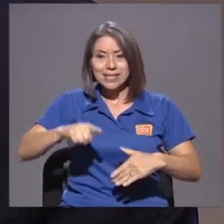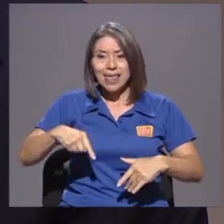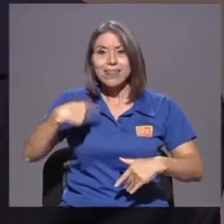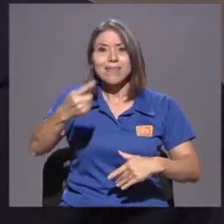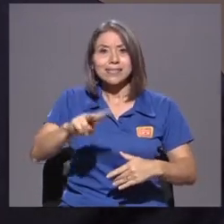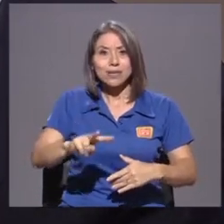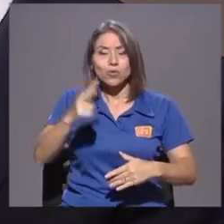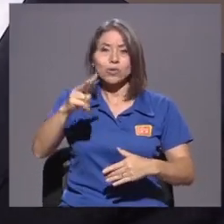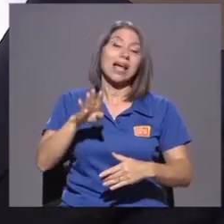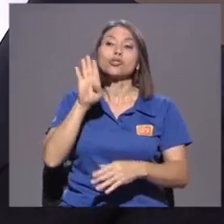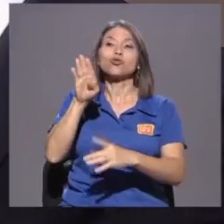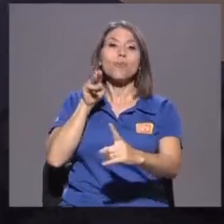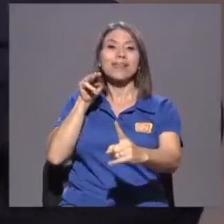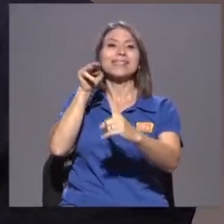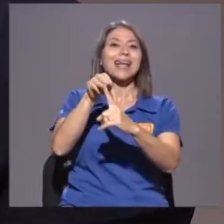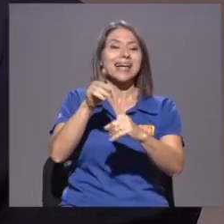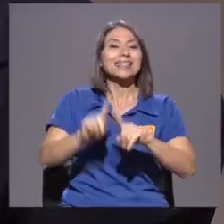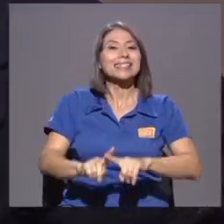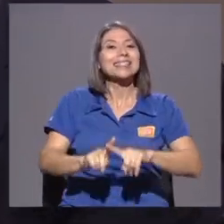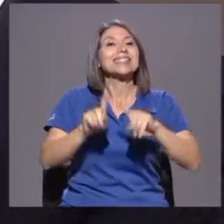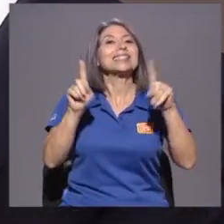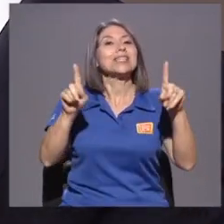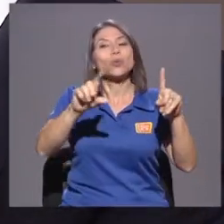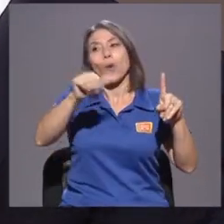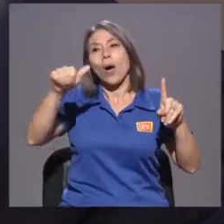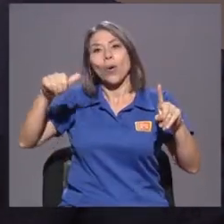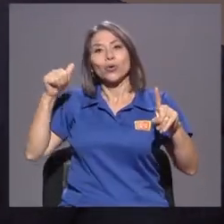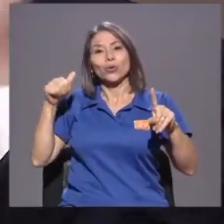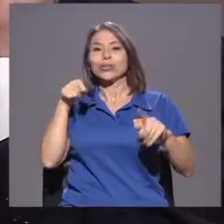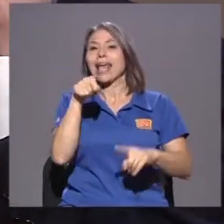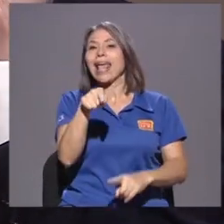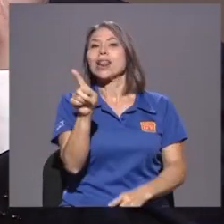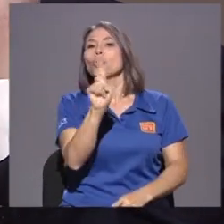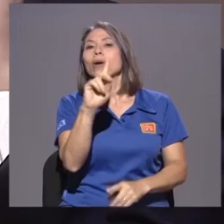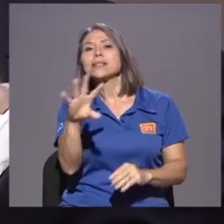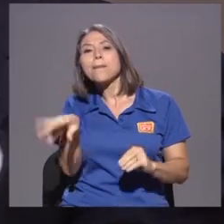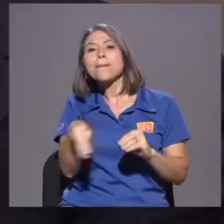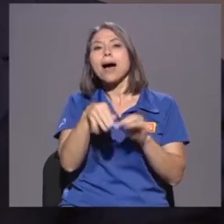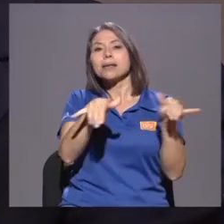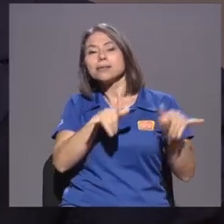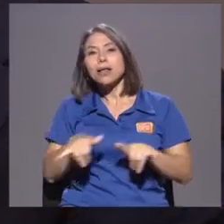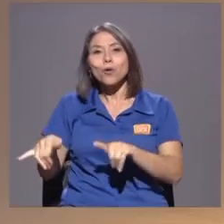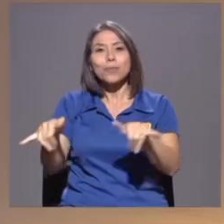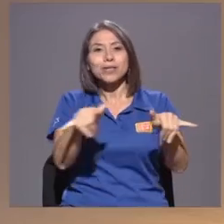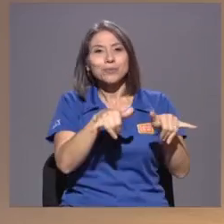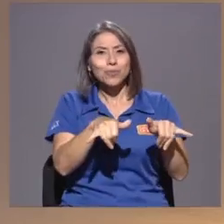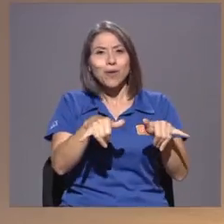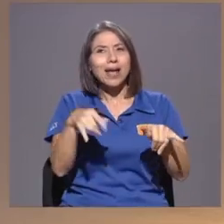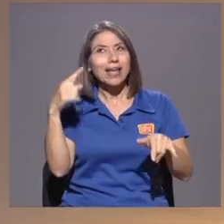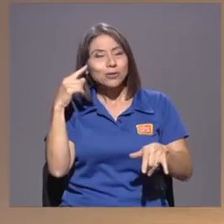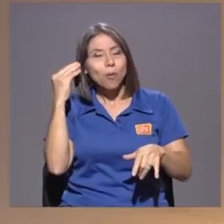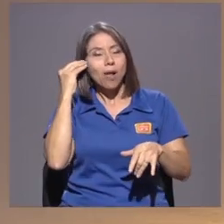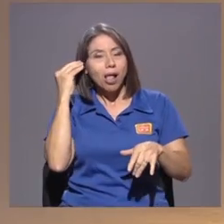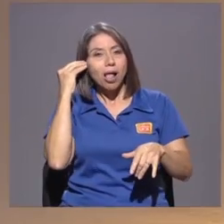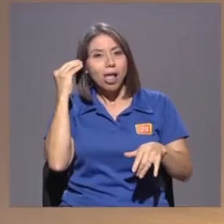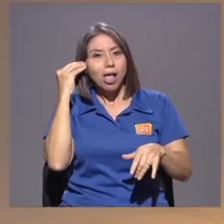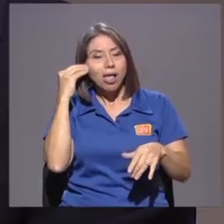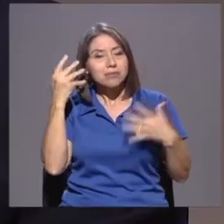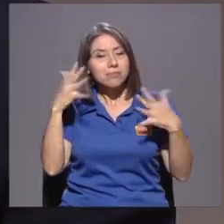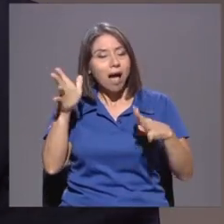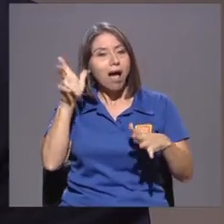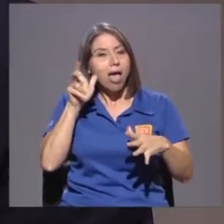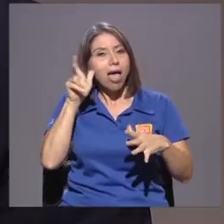distinto a los demás que no es más de lo mismo desde es un lema que nos hace cierto que con los oídos aquí en costa rica